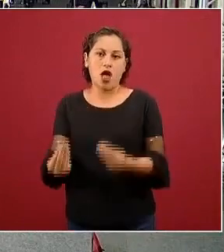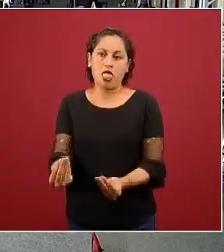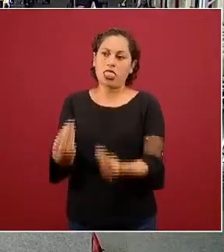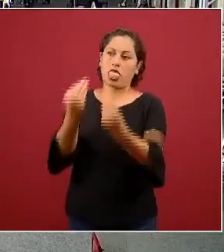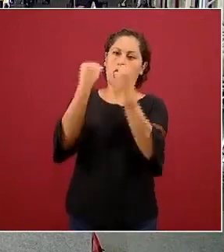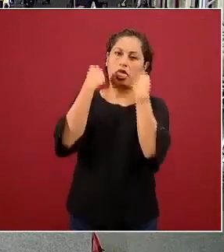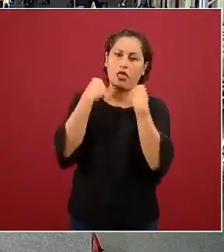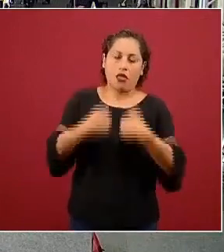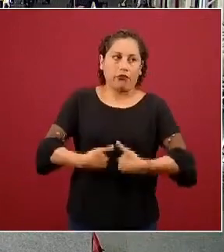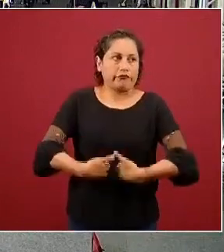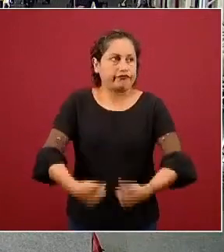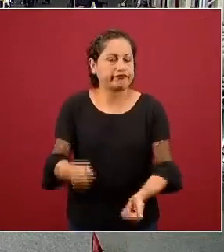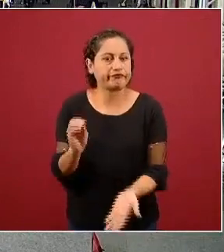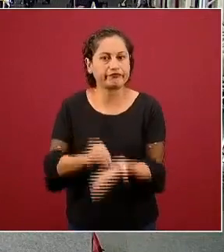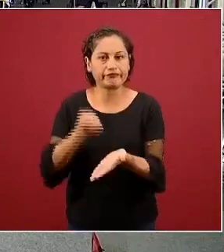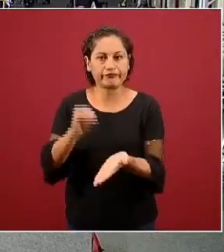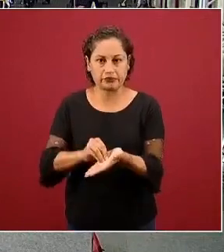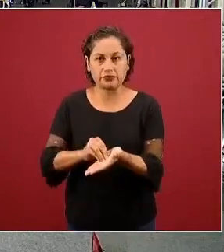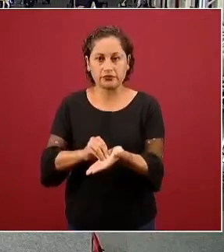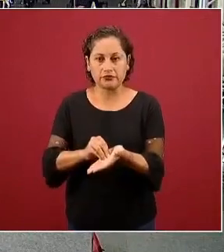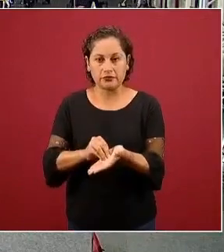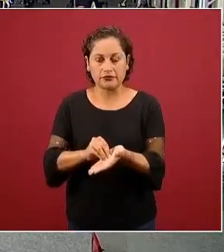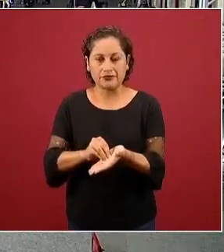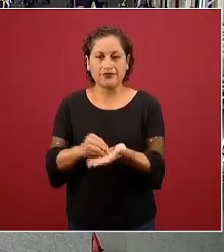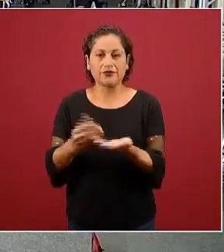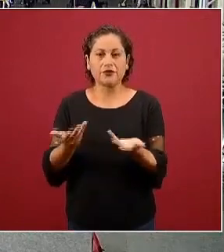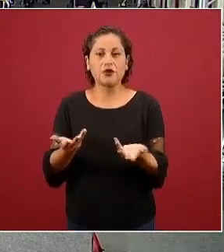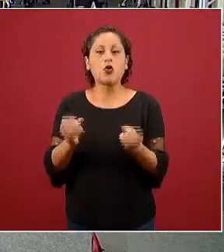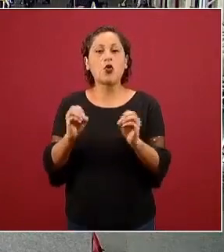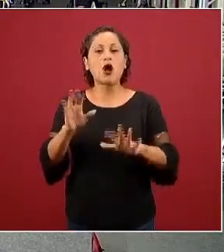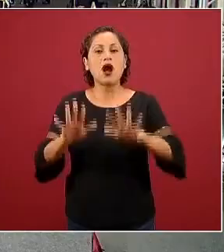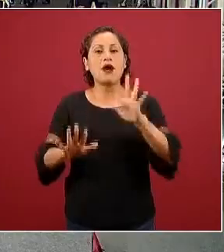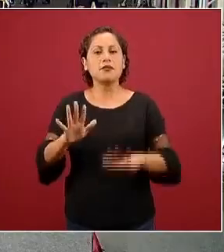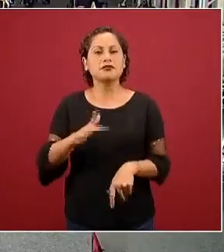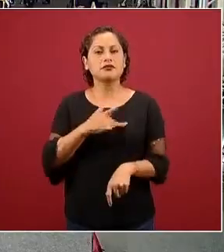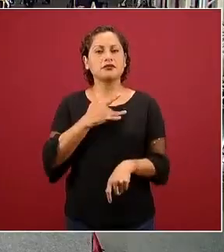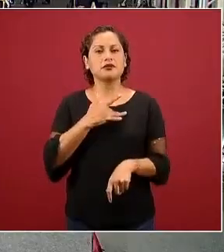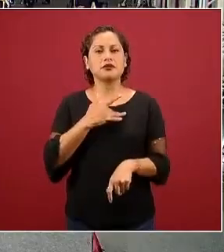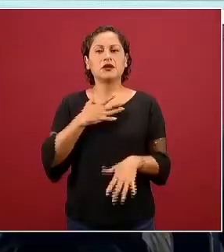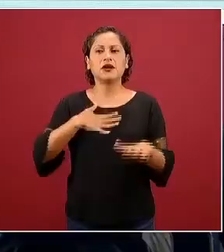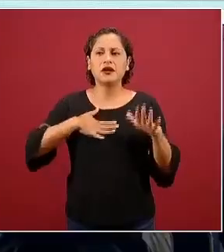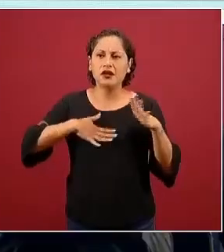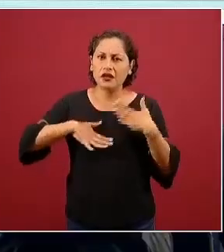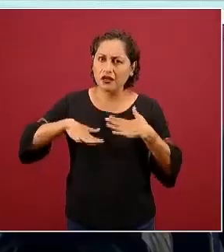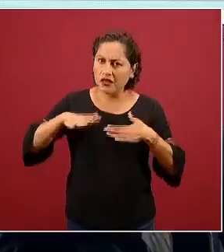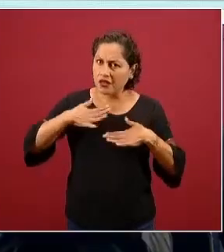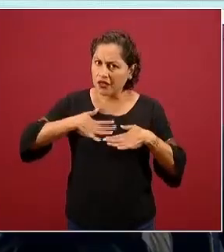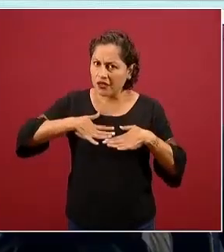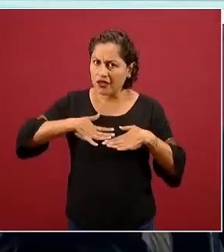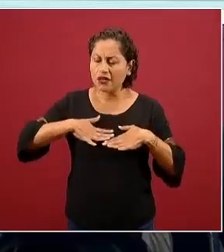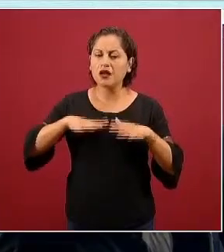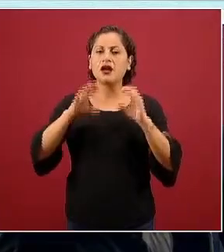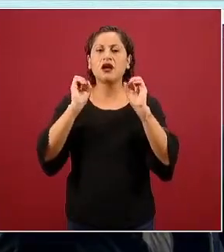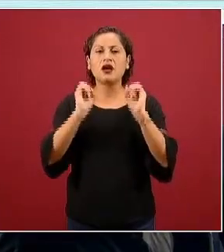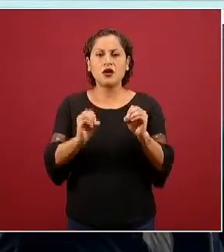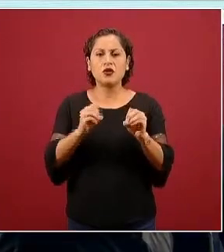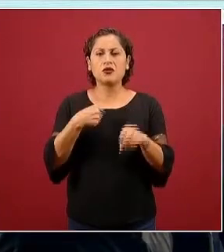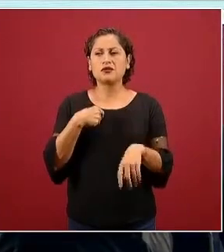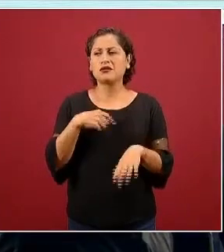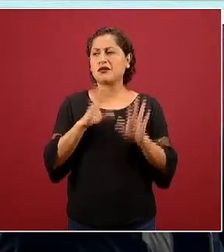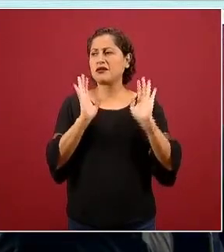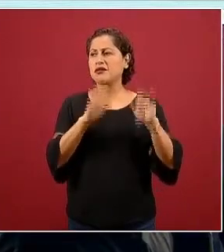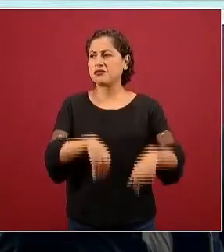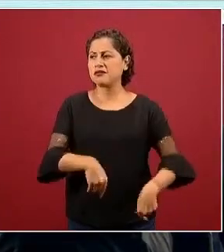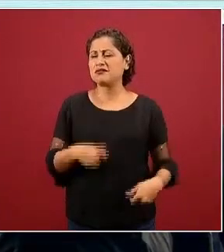atracones. Empiezan a sentirse muy fatigados, empiezan a sentirse con pérdida importante de la